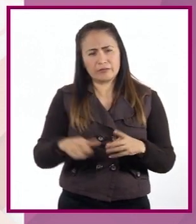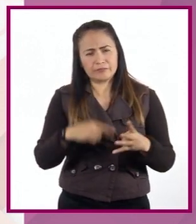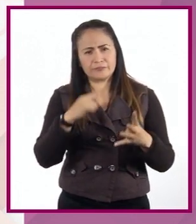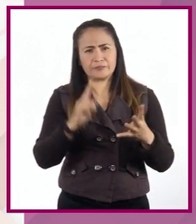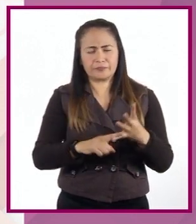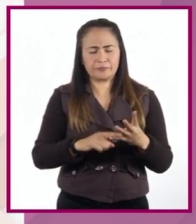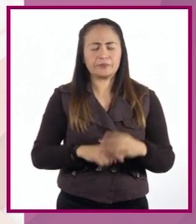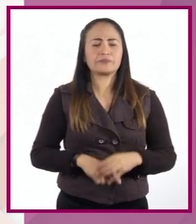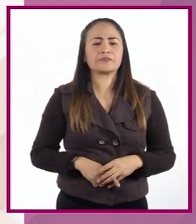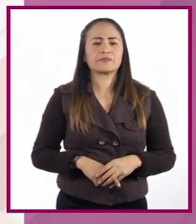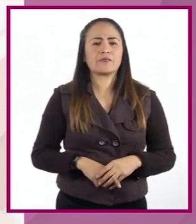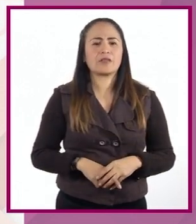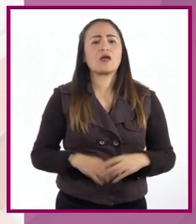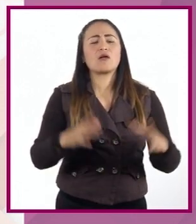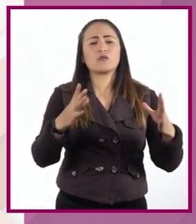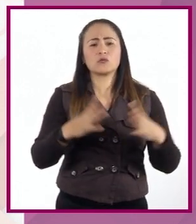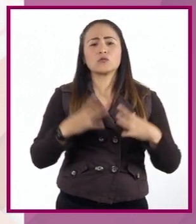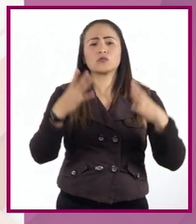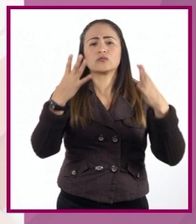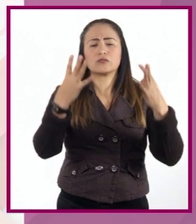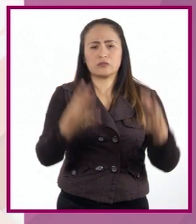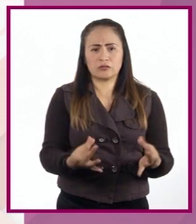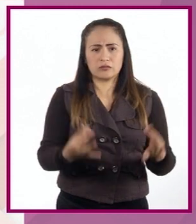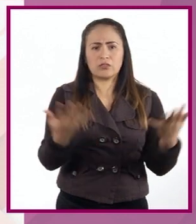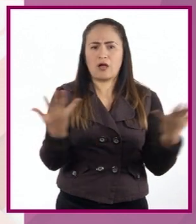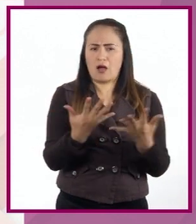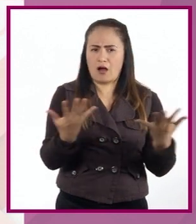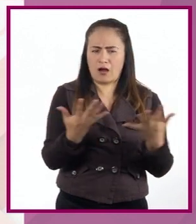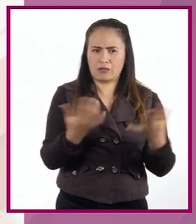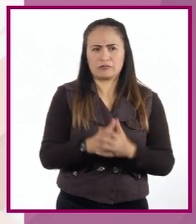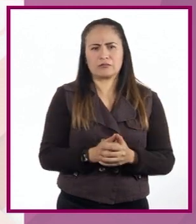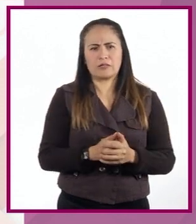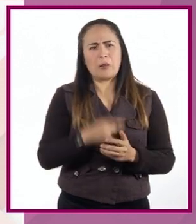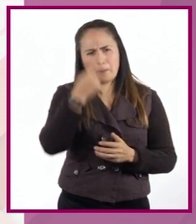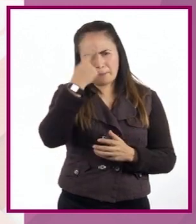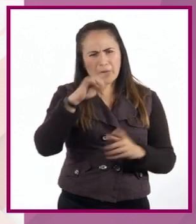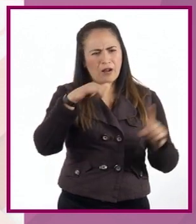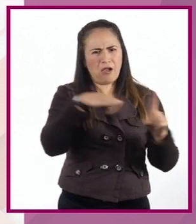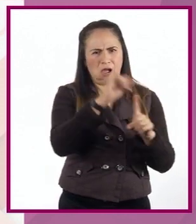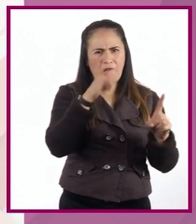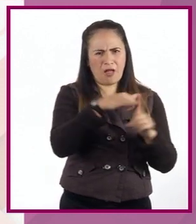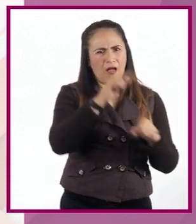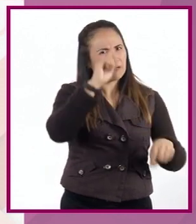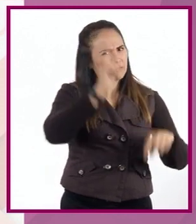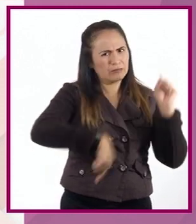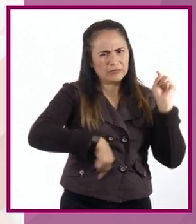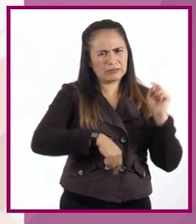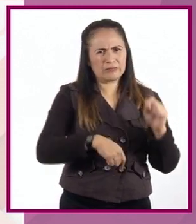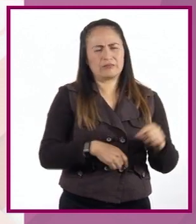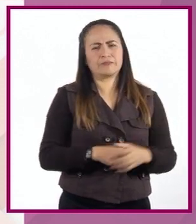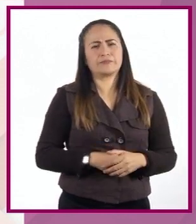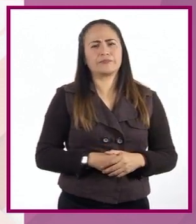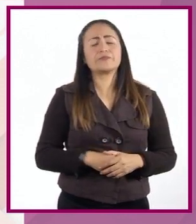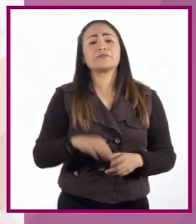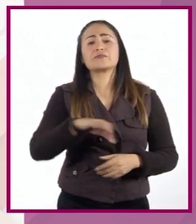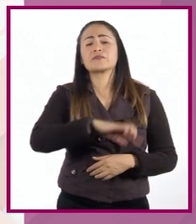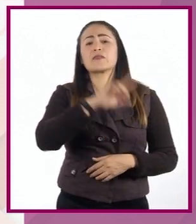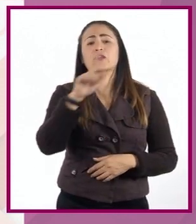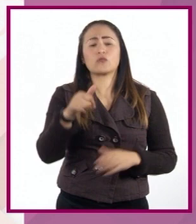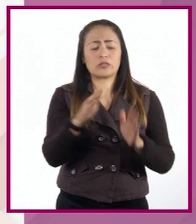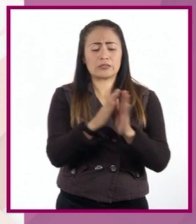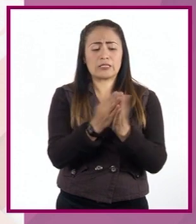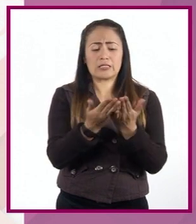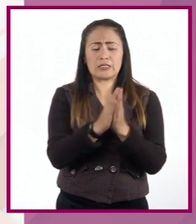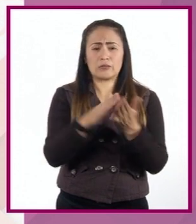Posteriormente, creó una fundación con el objetivo de erradicar el acoso escolar. Después escribió un libro y